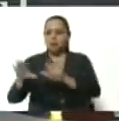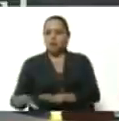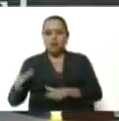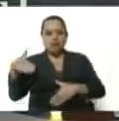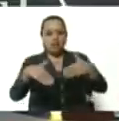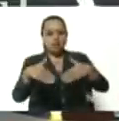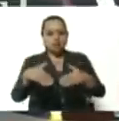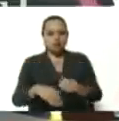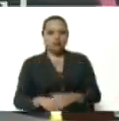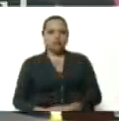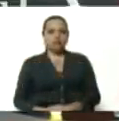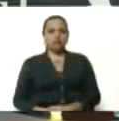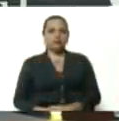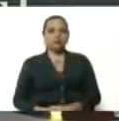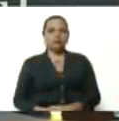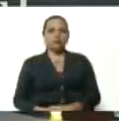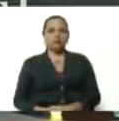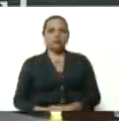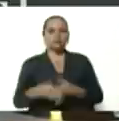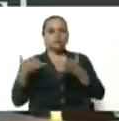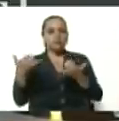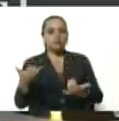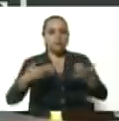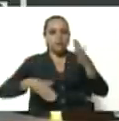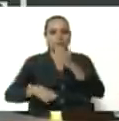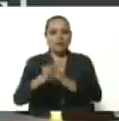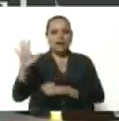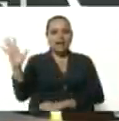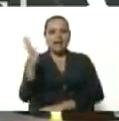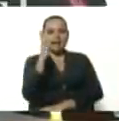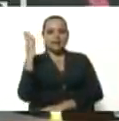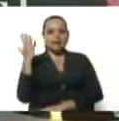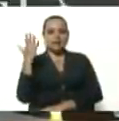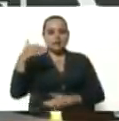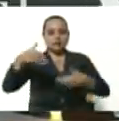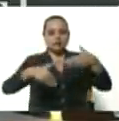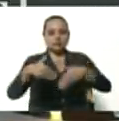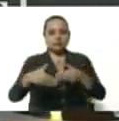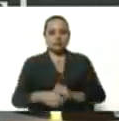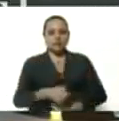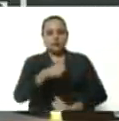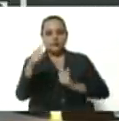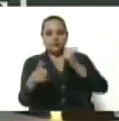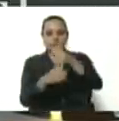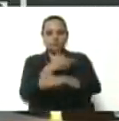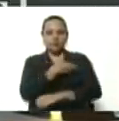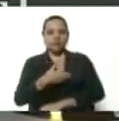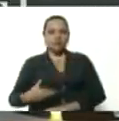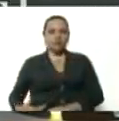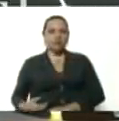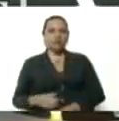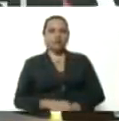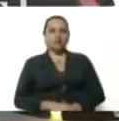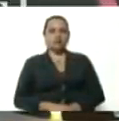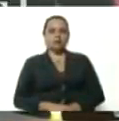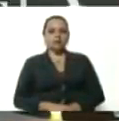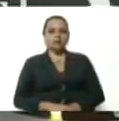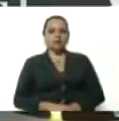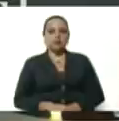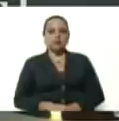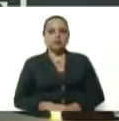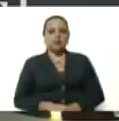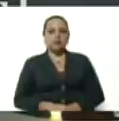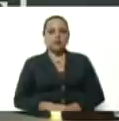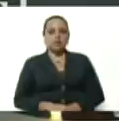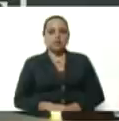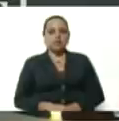elecciones. Y ahora vamos a la quinta legislatura, señora vicepresidenta, señores miembros del alto